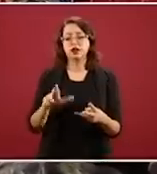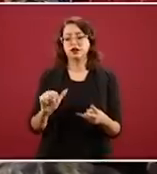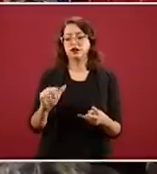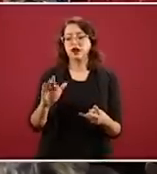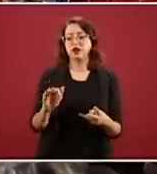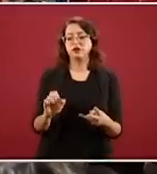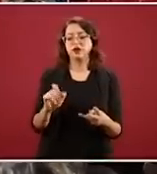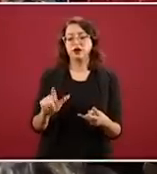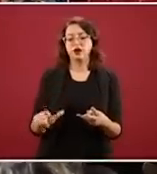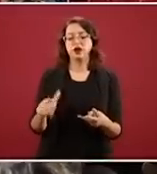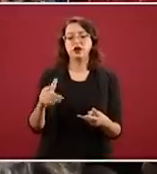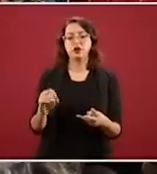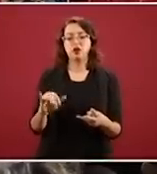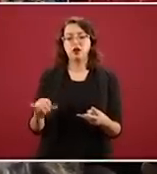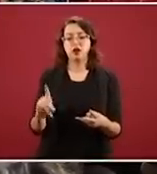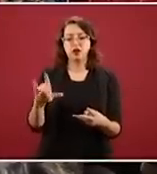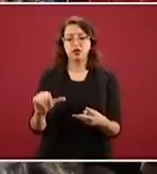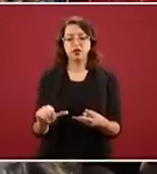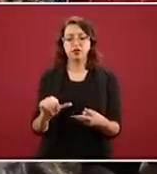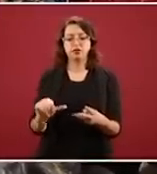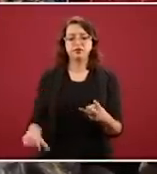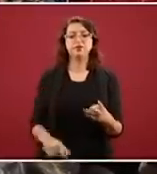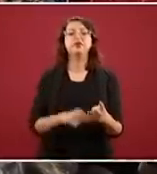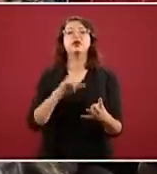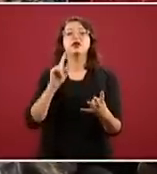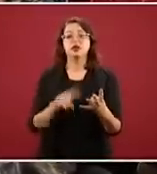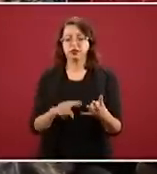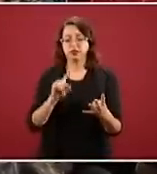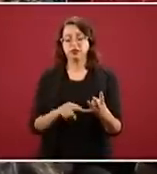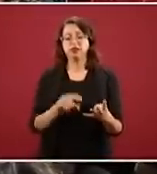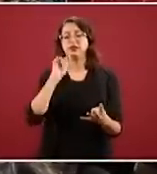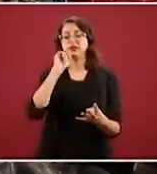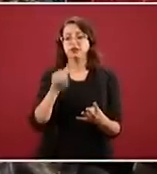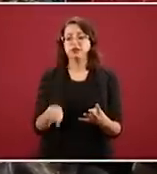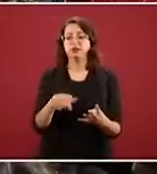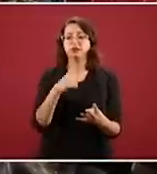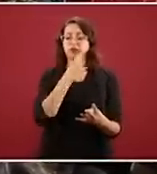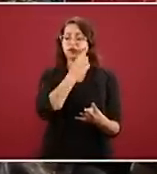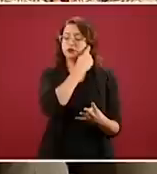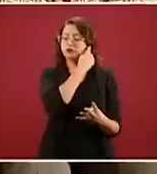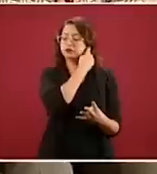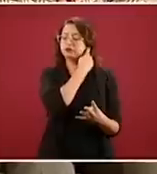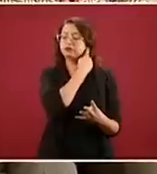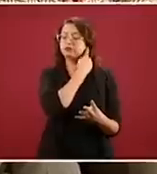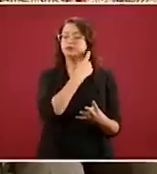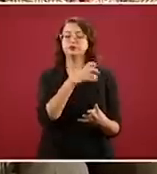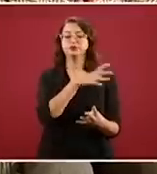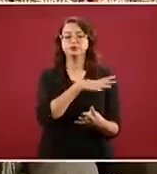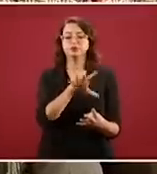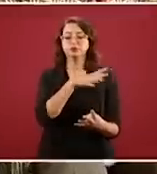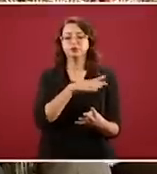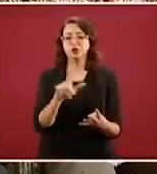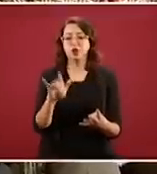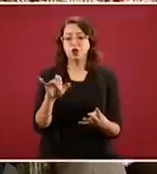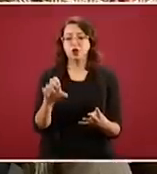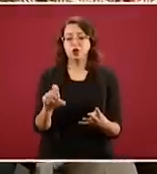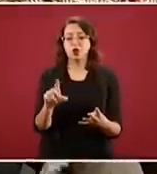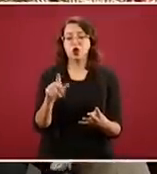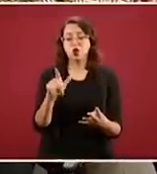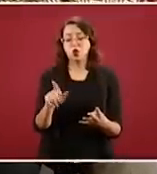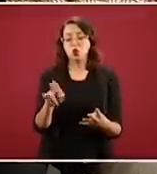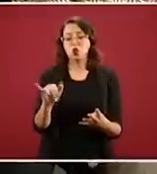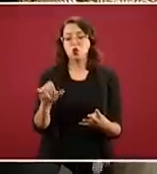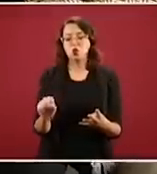Rafael Ojeda Durán, y también el general Luis Rodríguez